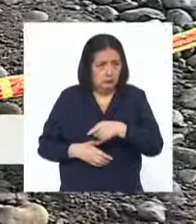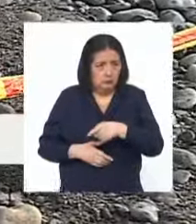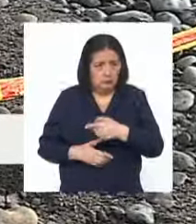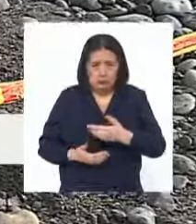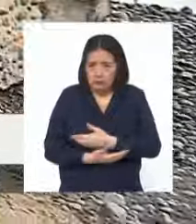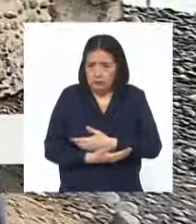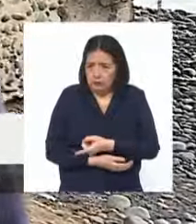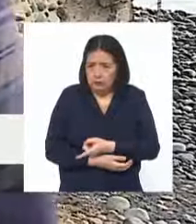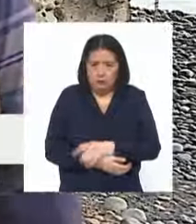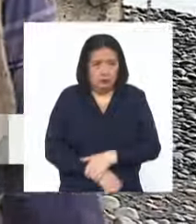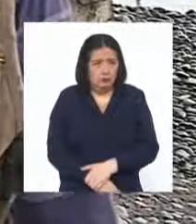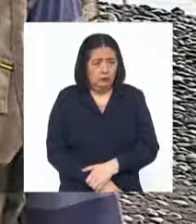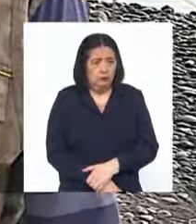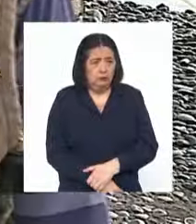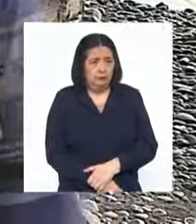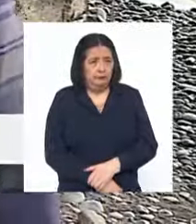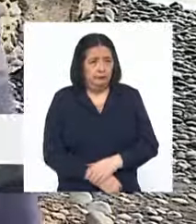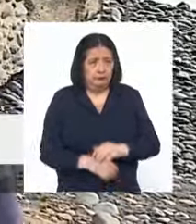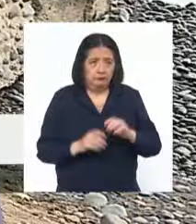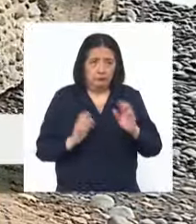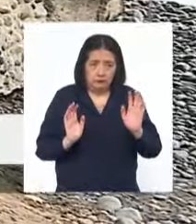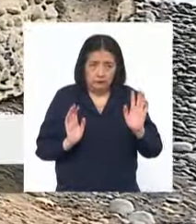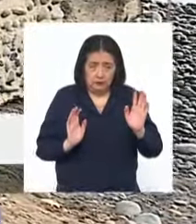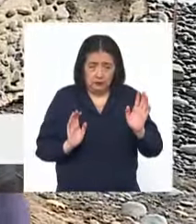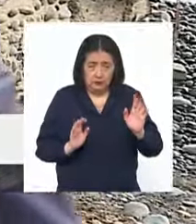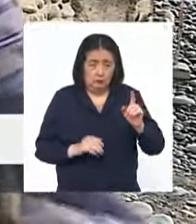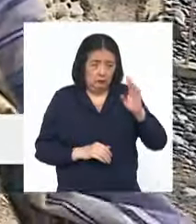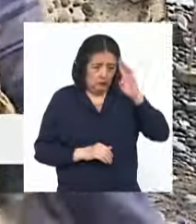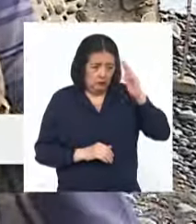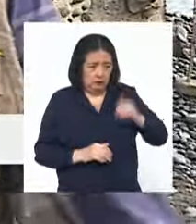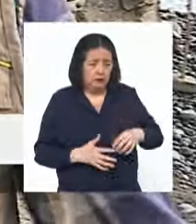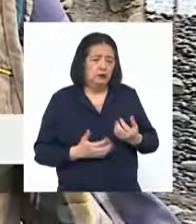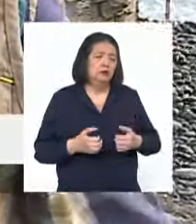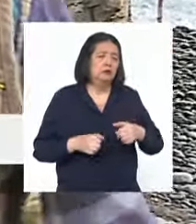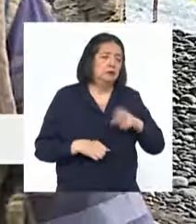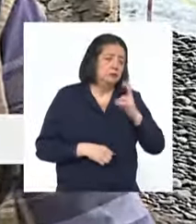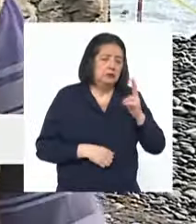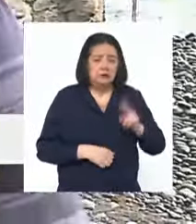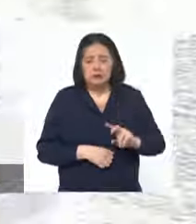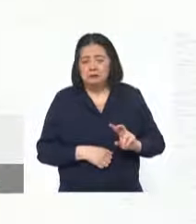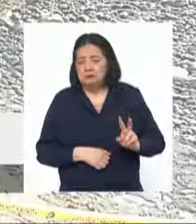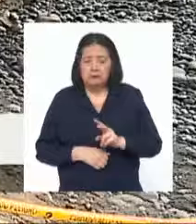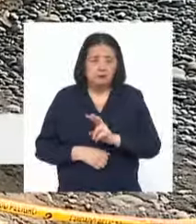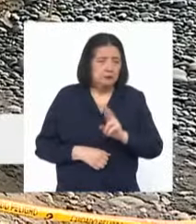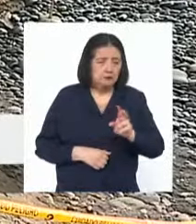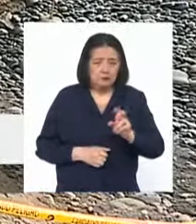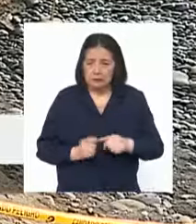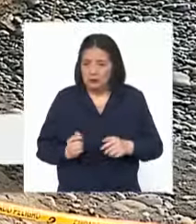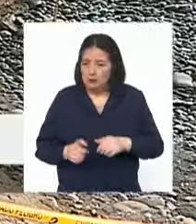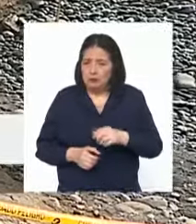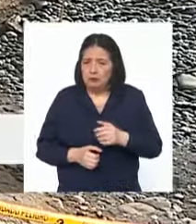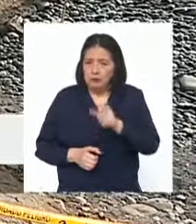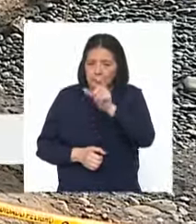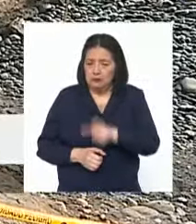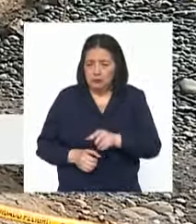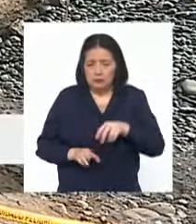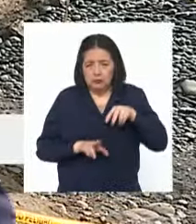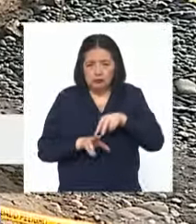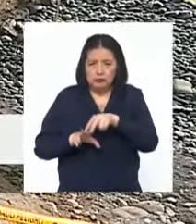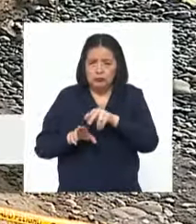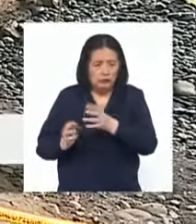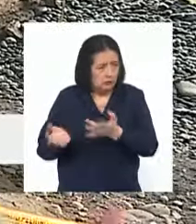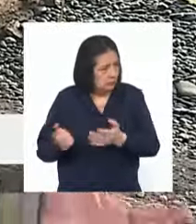de un menor. No, en circunstancia que uno de nuestros serenos venía patrullando acá a esta jurisdicción, fue alertado por un surfista